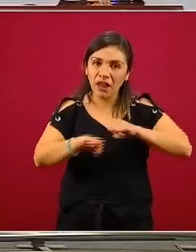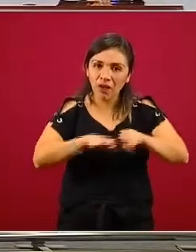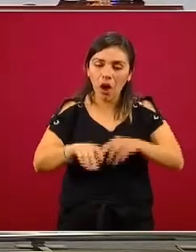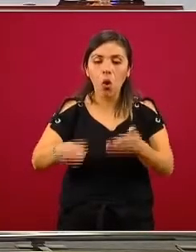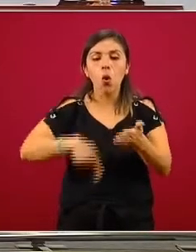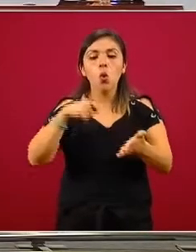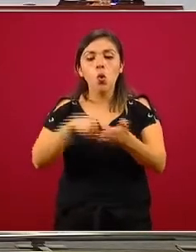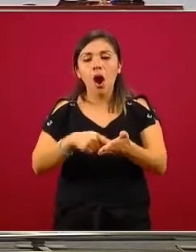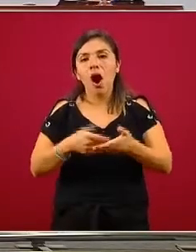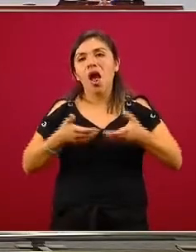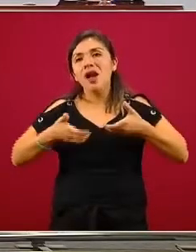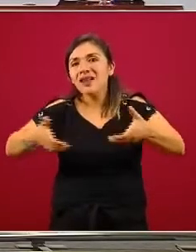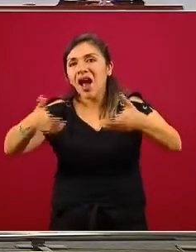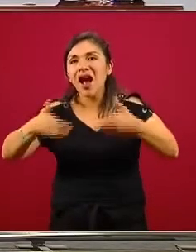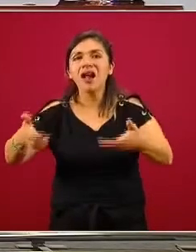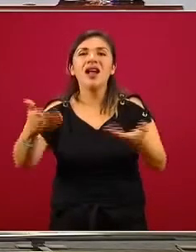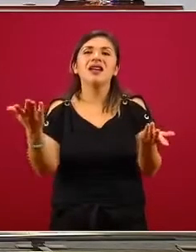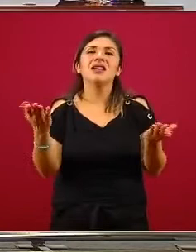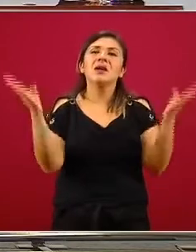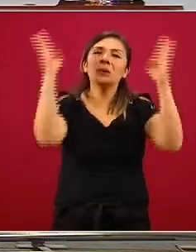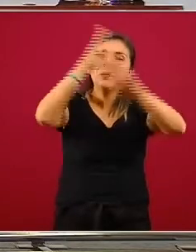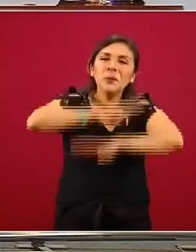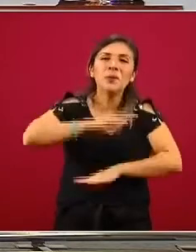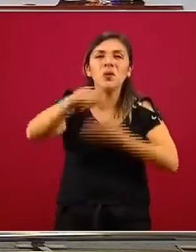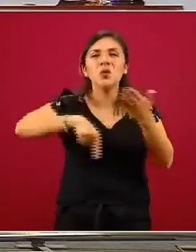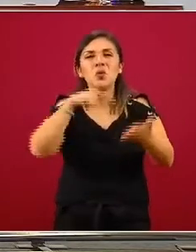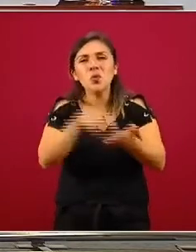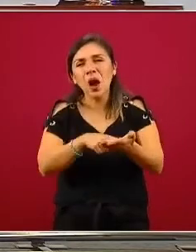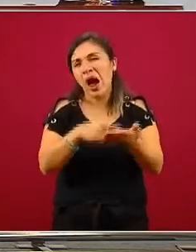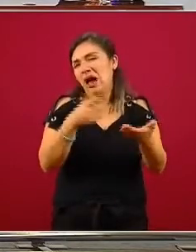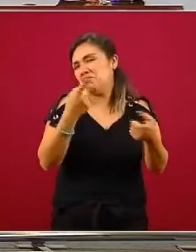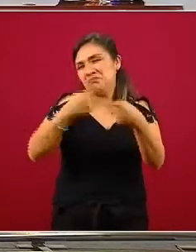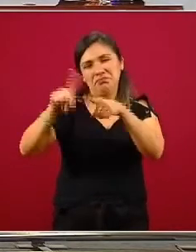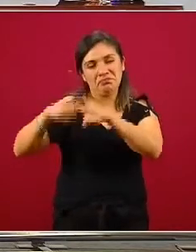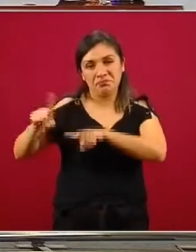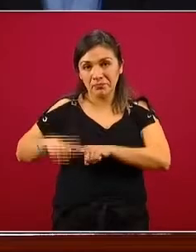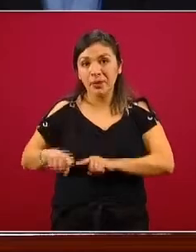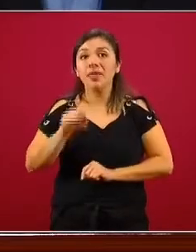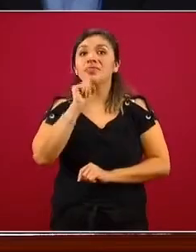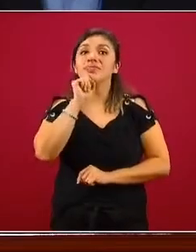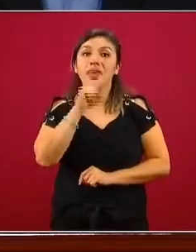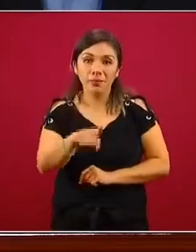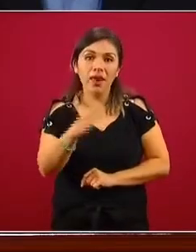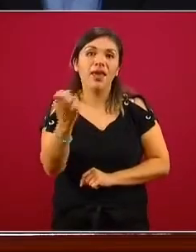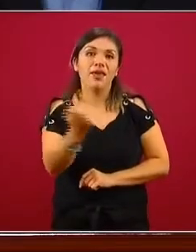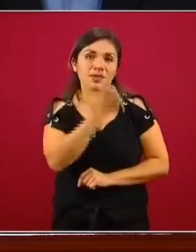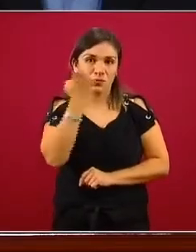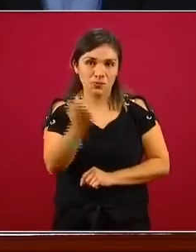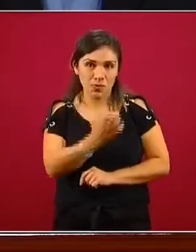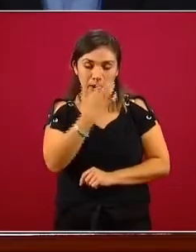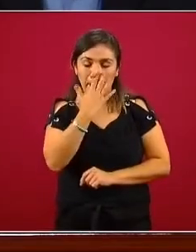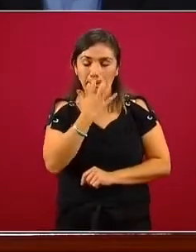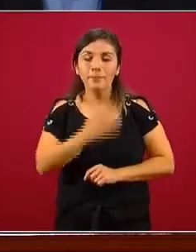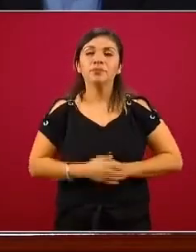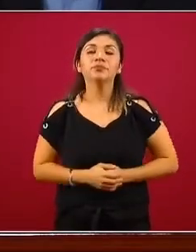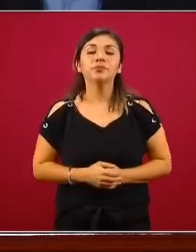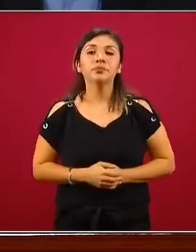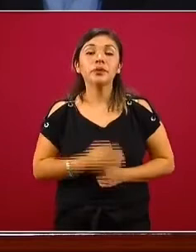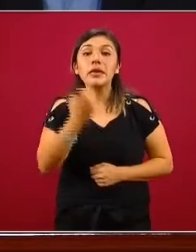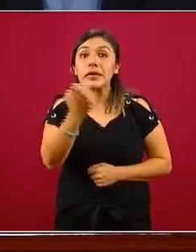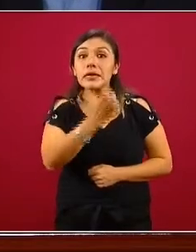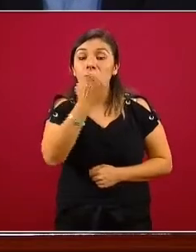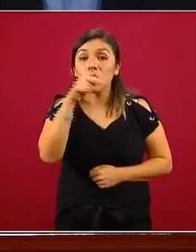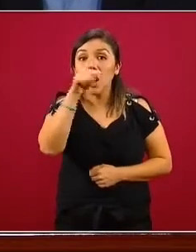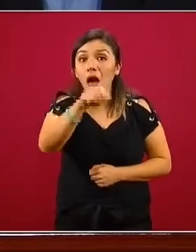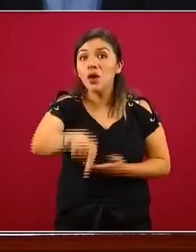público, generalmente recreativo y de otro tipo, y las escuelas. Las escuelas son